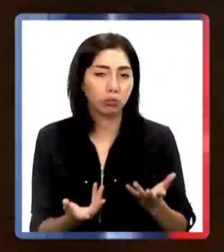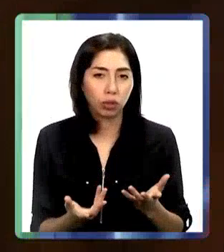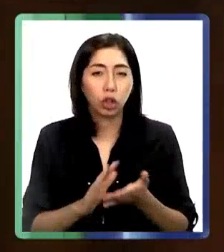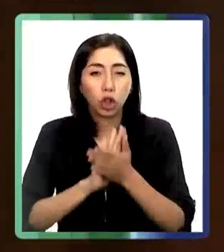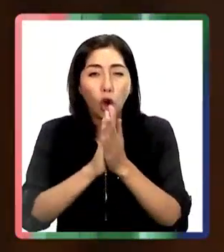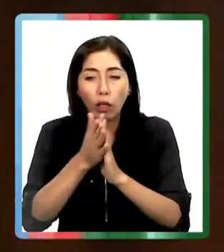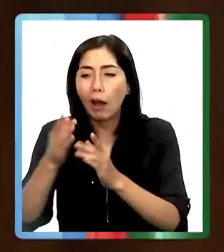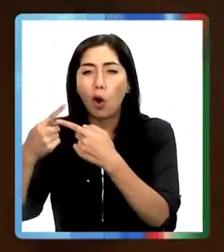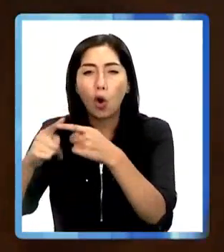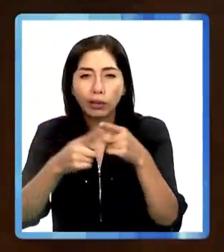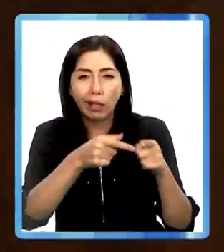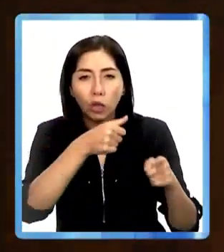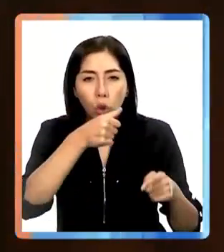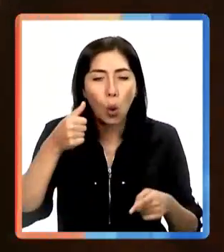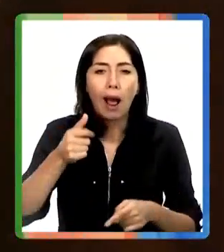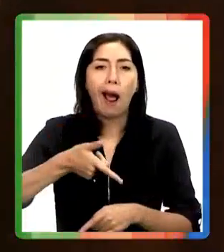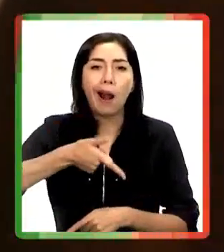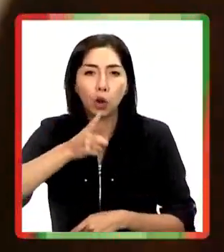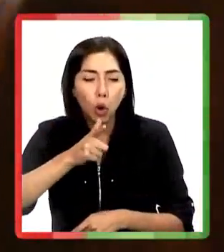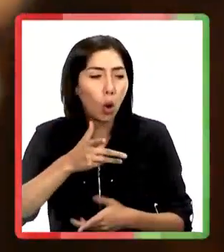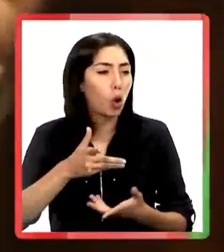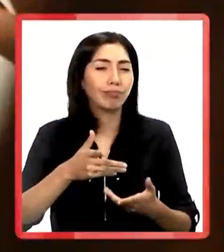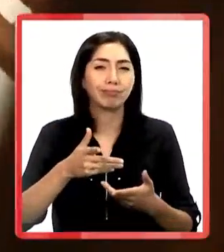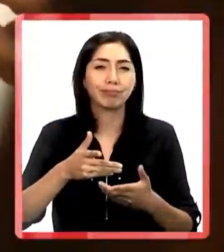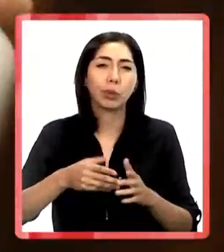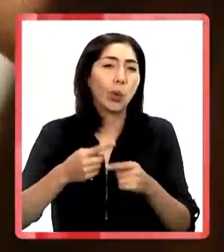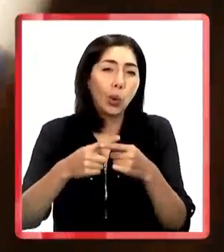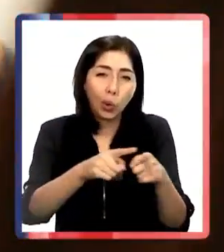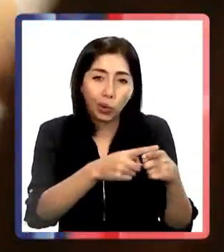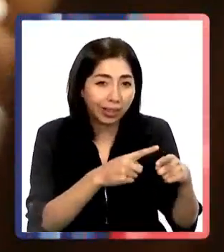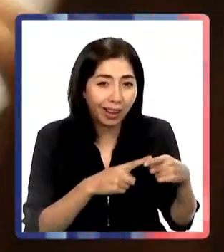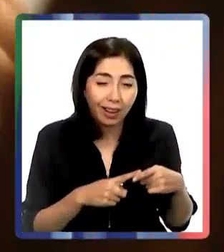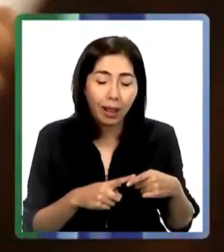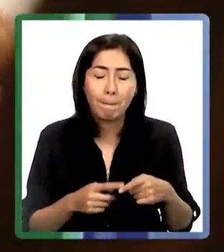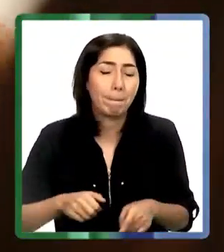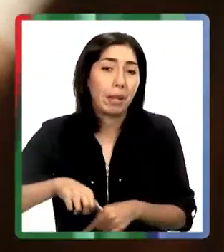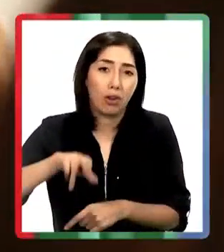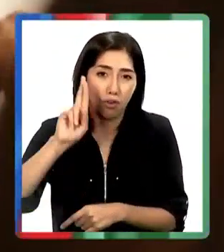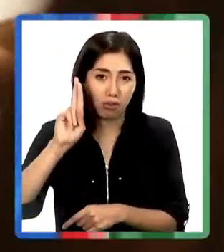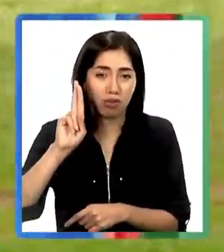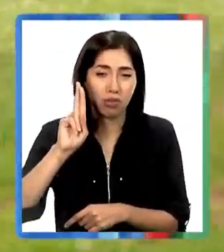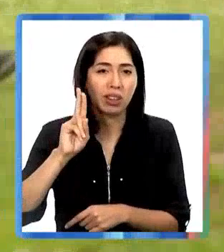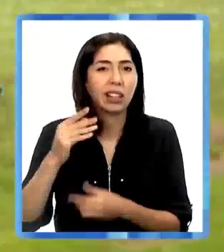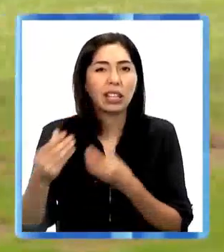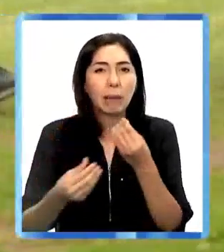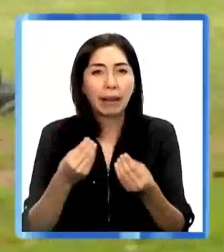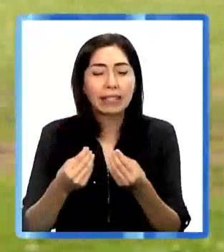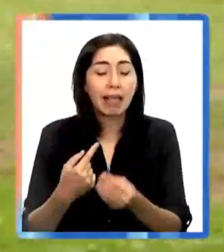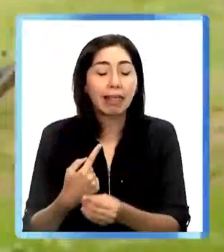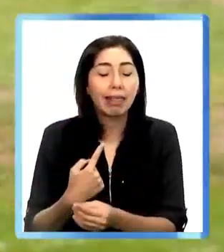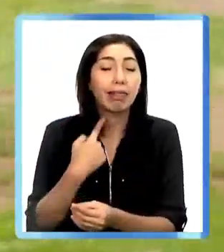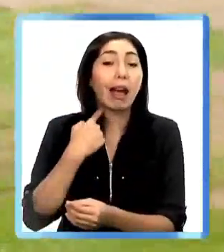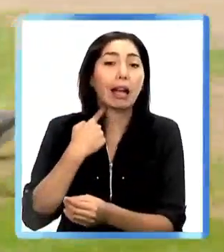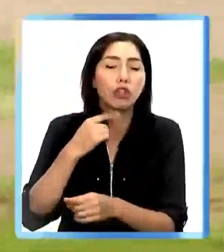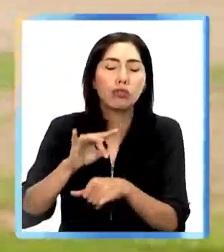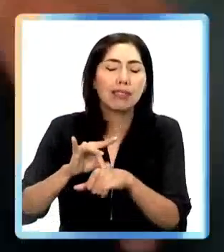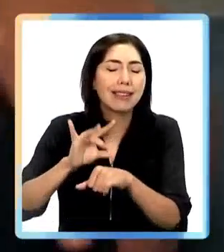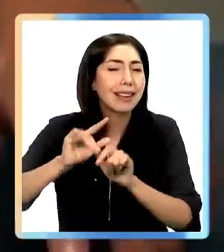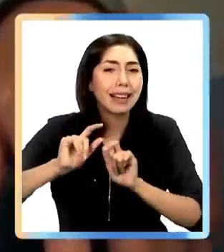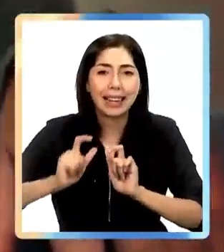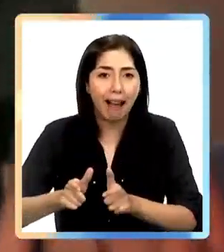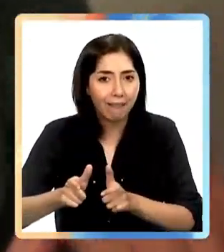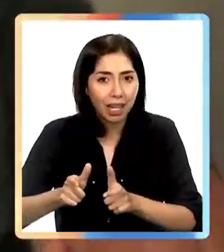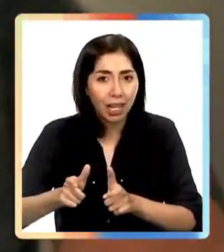La marihuana y todas las otras sustancias, el alcohol también, y las sustancias más fuertes, peor todavía, generan un daño